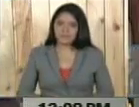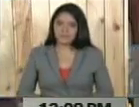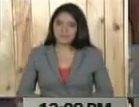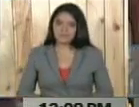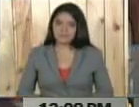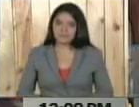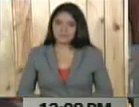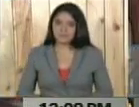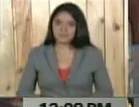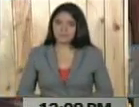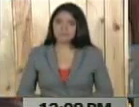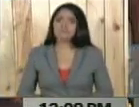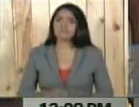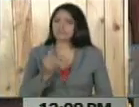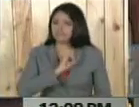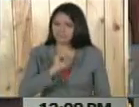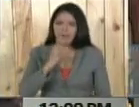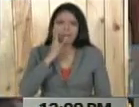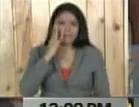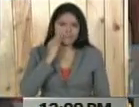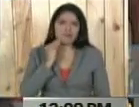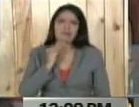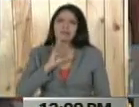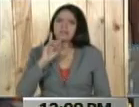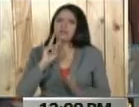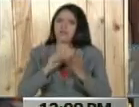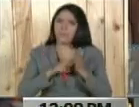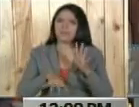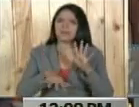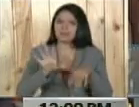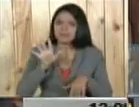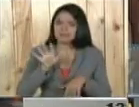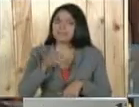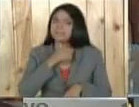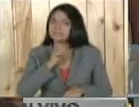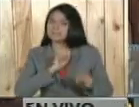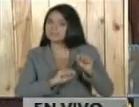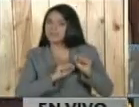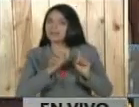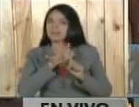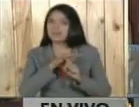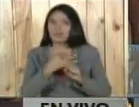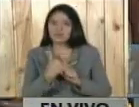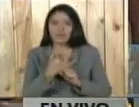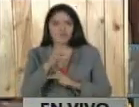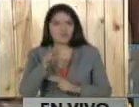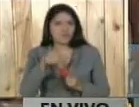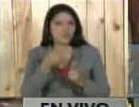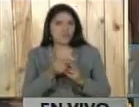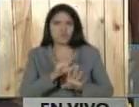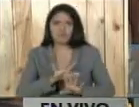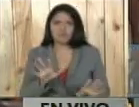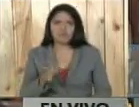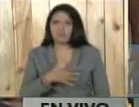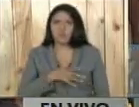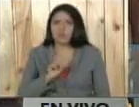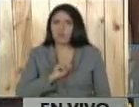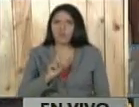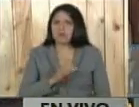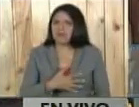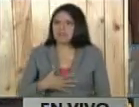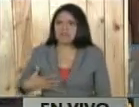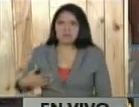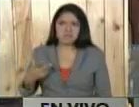que hemos tenido una buena experiencia desde el año 2015 para enfrentar una situación que jamás buscamos ni